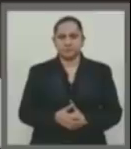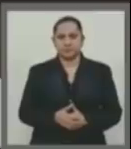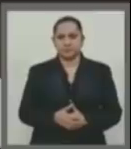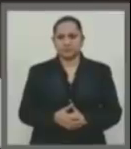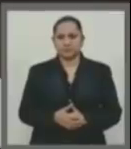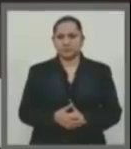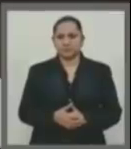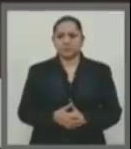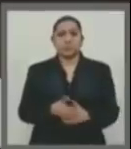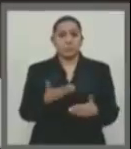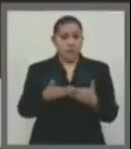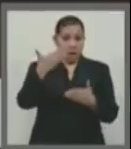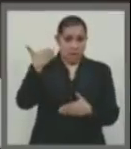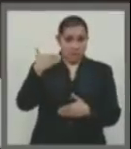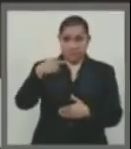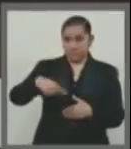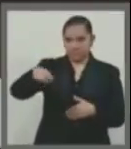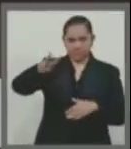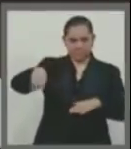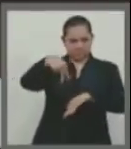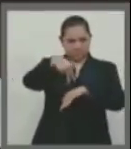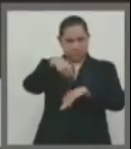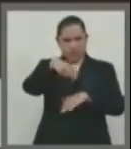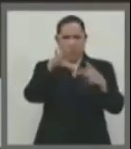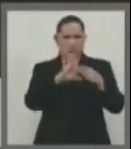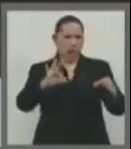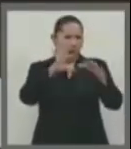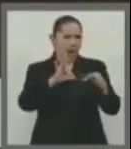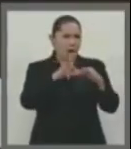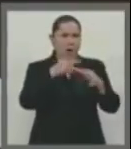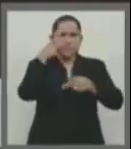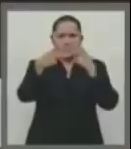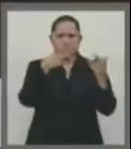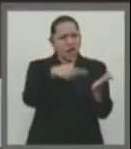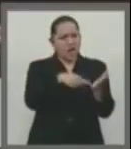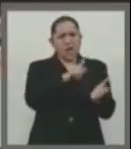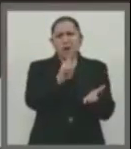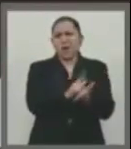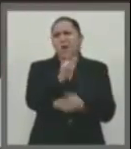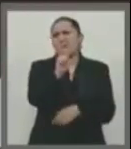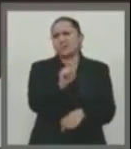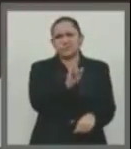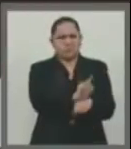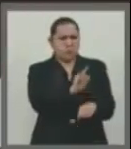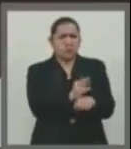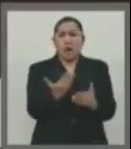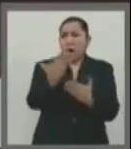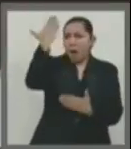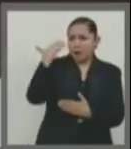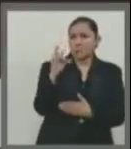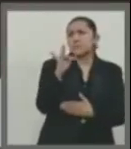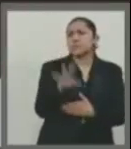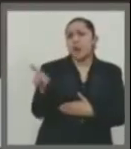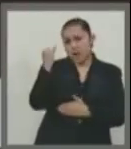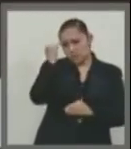Se vino a decir aquí que esta ley es una simulación y que han presentado iniciativas en el pasado y que la